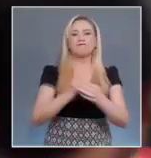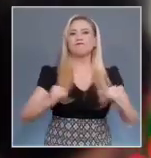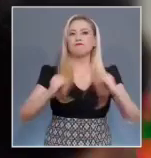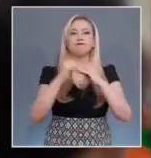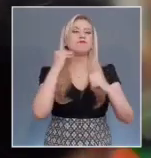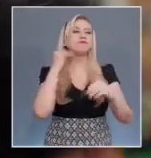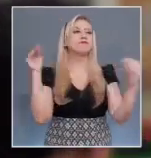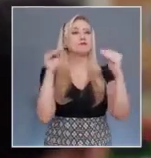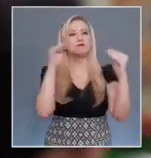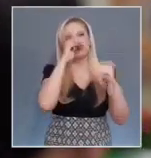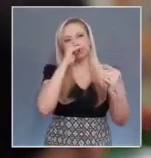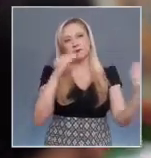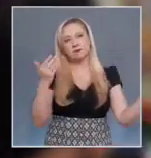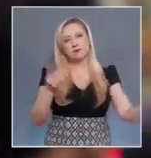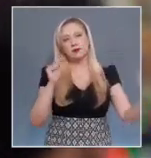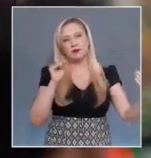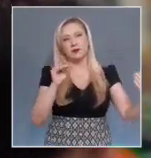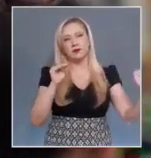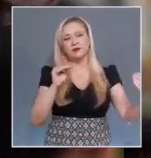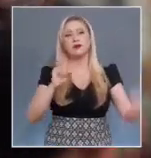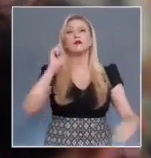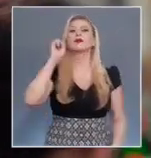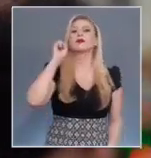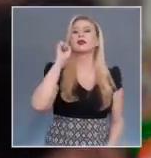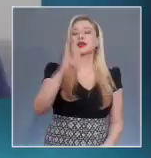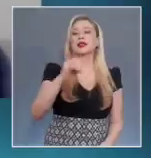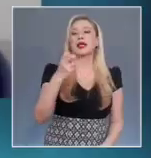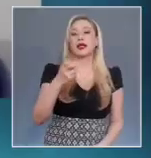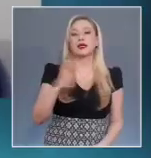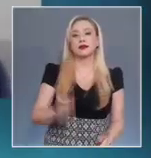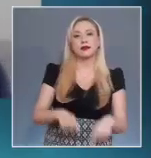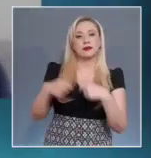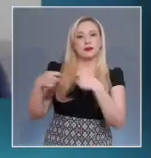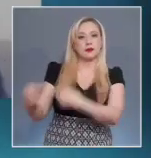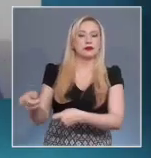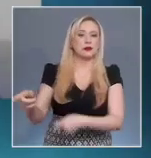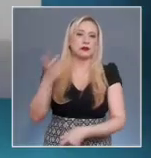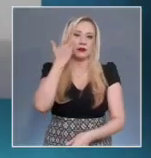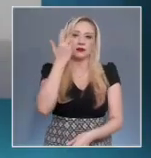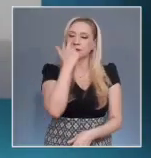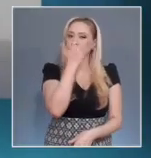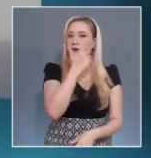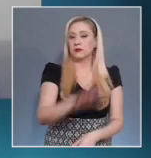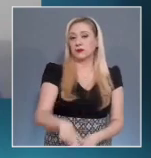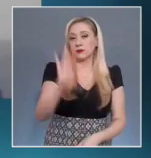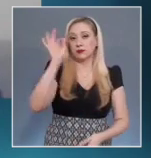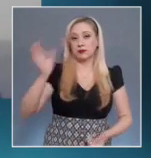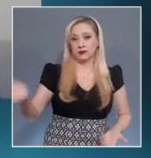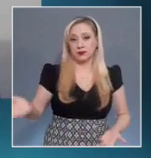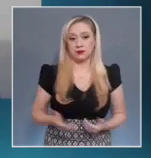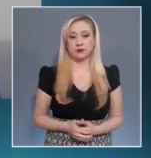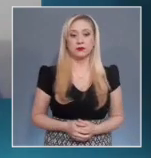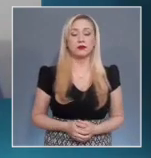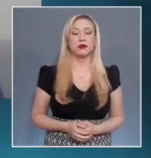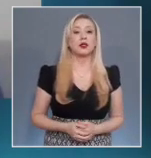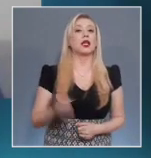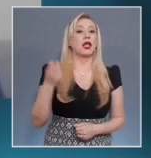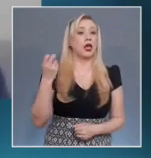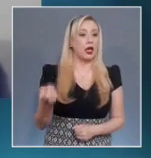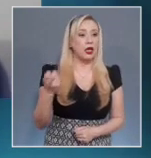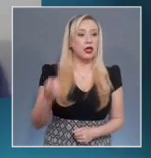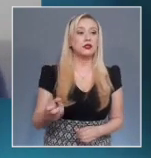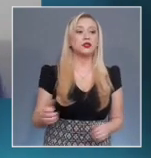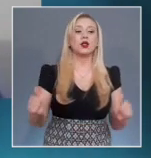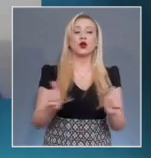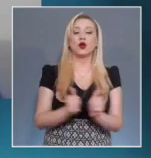hacer valer su derecho humano a tener la identidad con la que quiere vivir. Este y algunos otros que tienen que ver con la diversidad